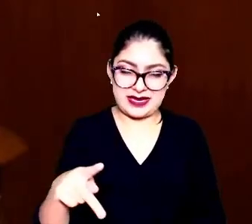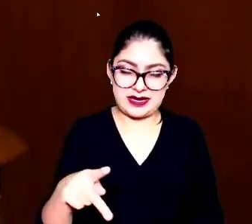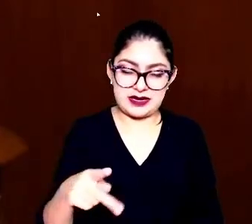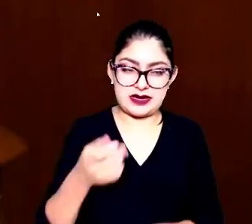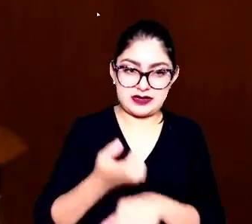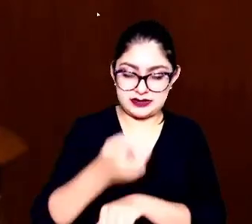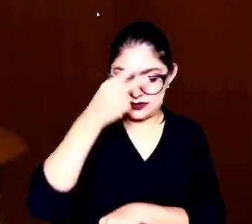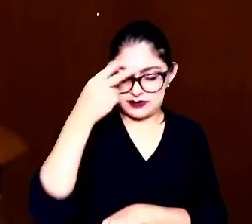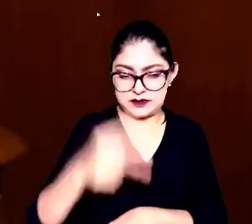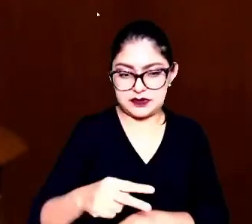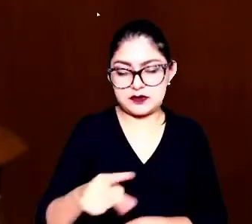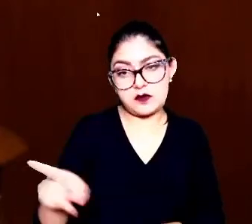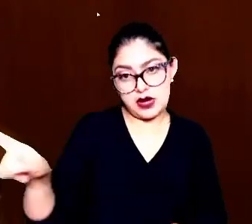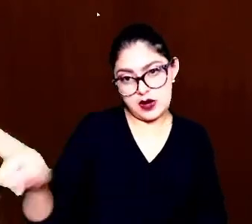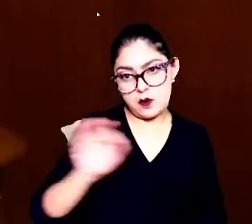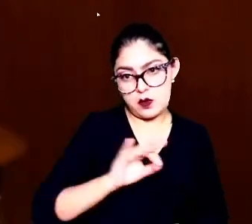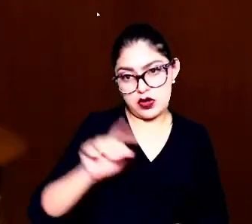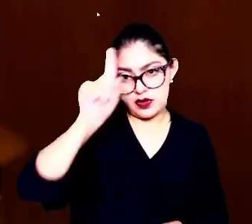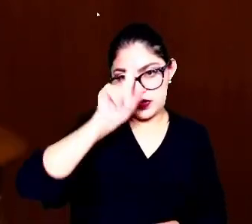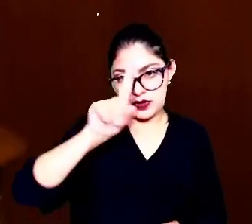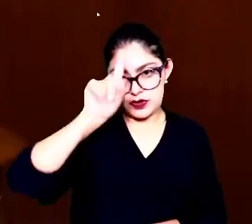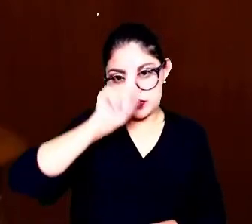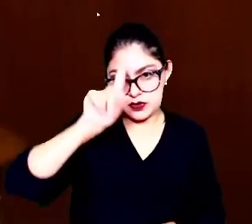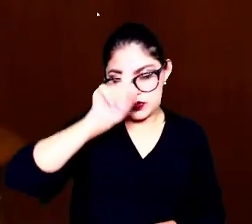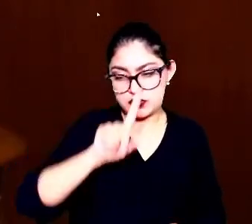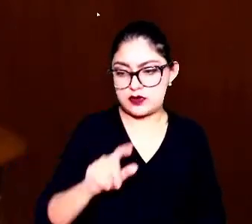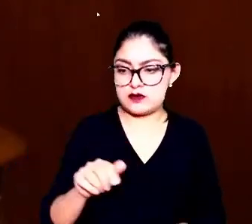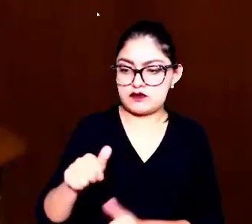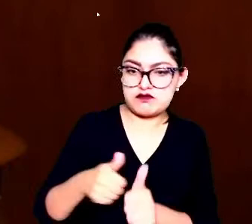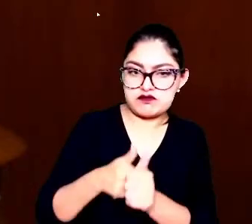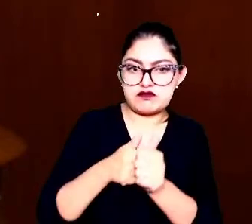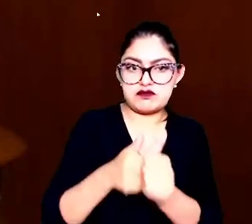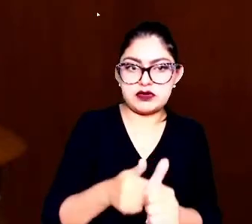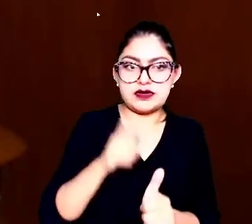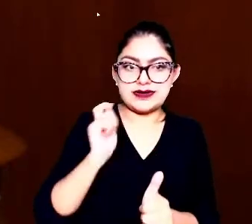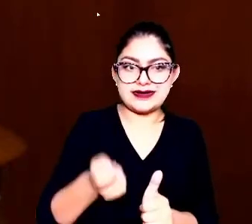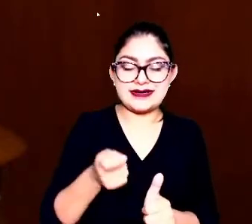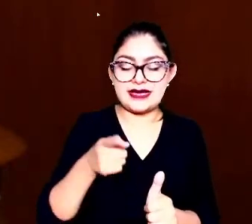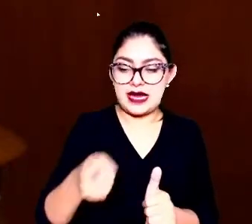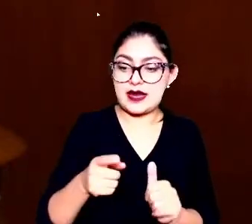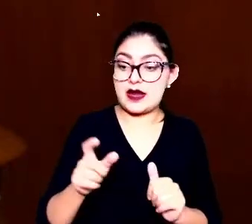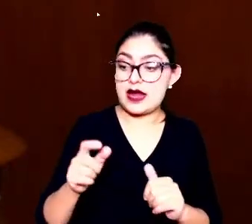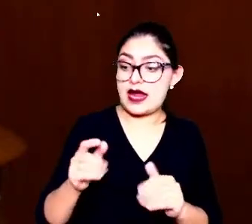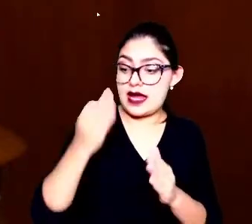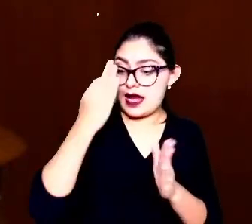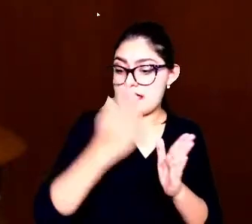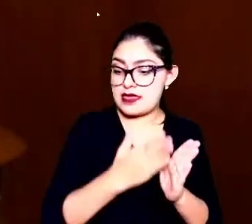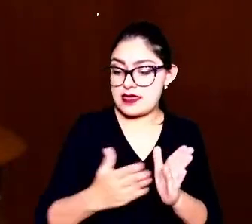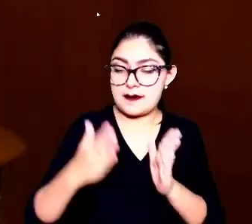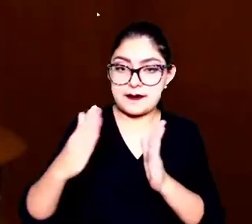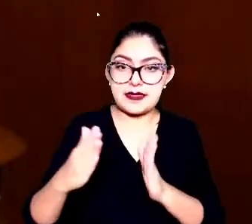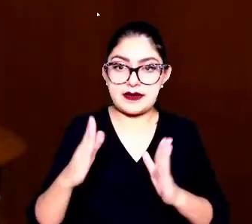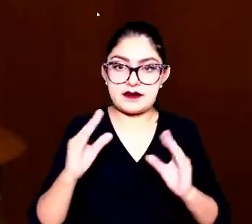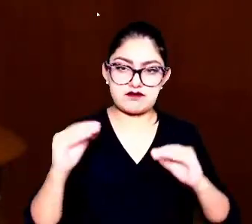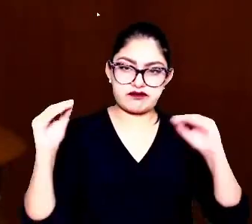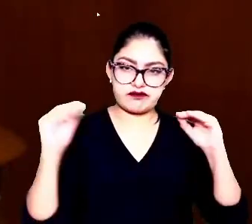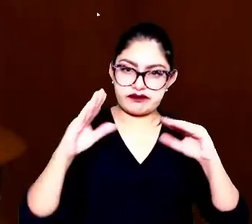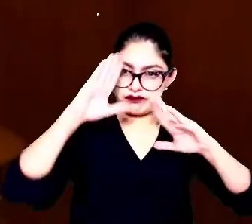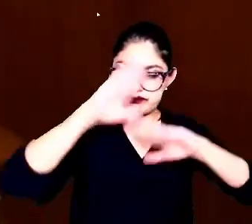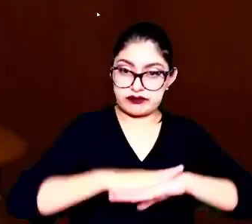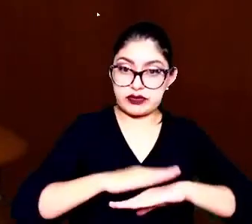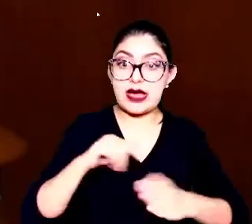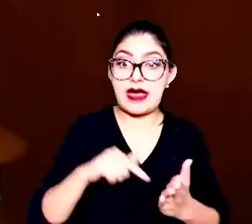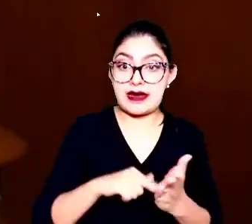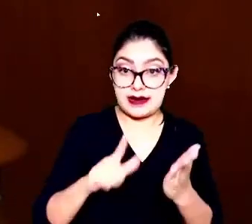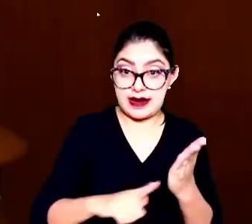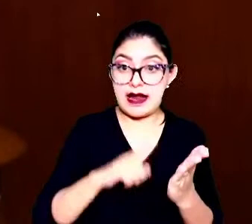trabajadores trabajadoras en la etapa de conciliación la cual ya es un requisito legal prejudicial